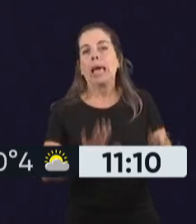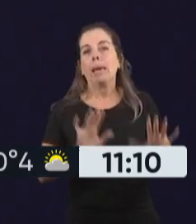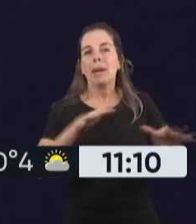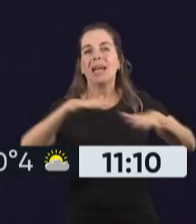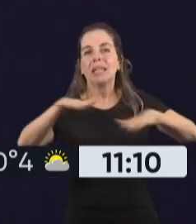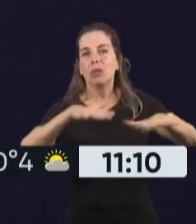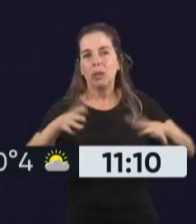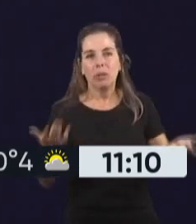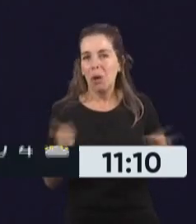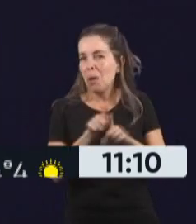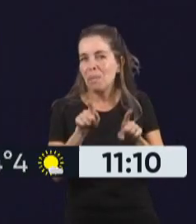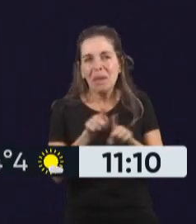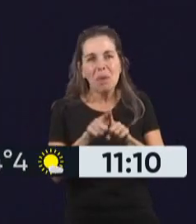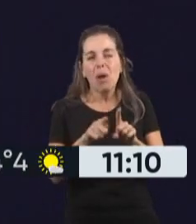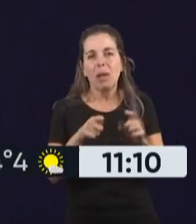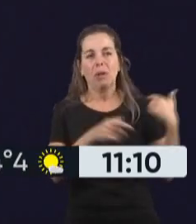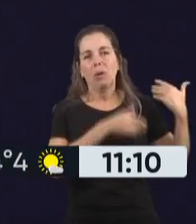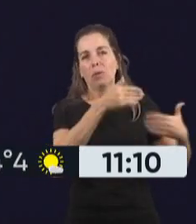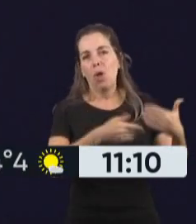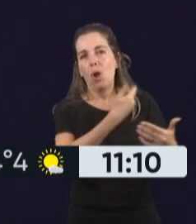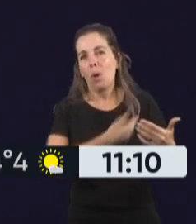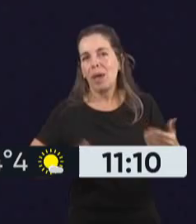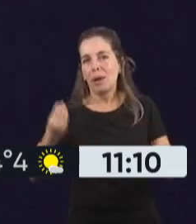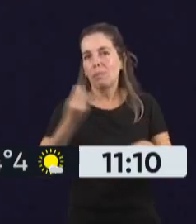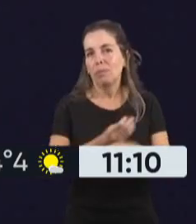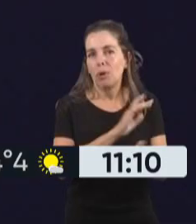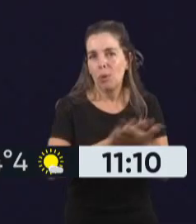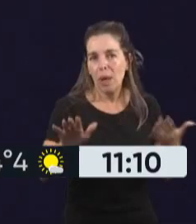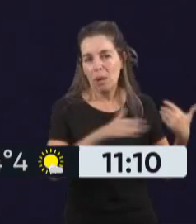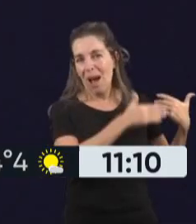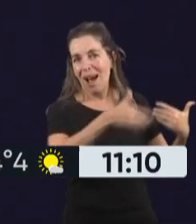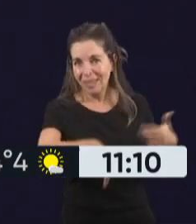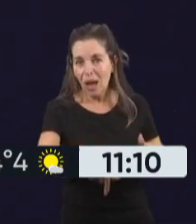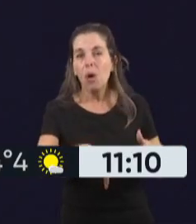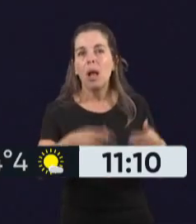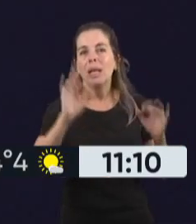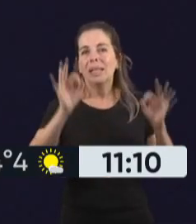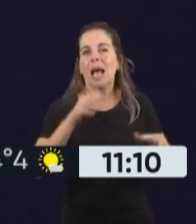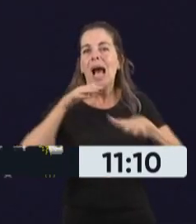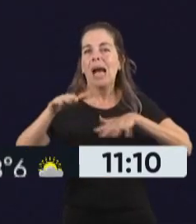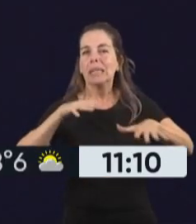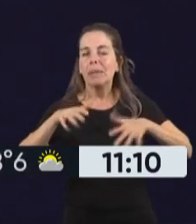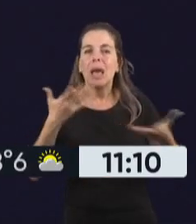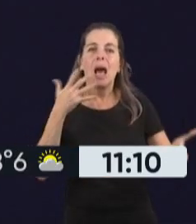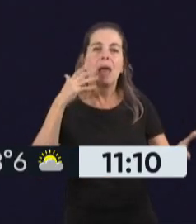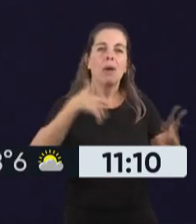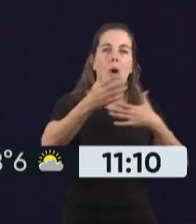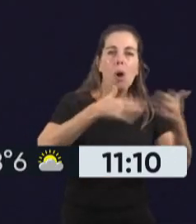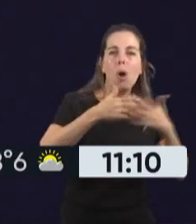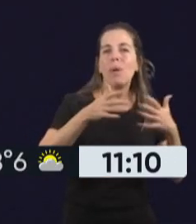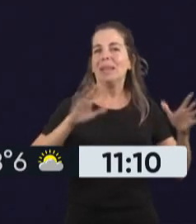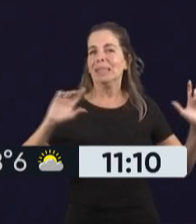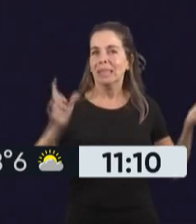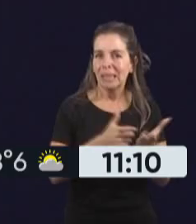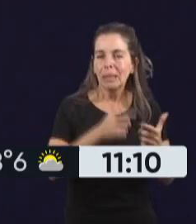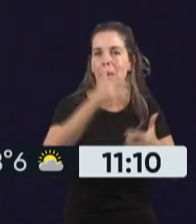cómo todo lo que venimos corrigiendo afectó a la actividad ya había ocurrido, y que en tal caso esperábamos que a partir de aquí